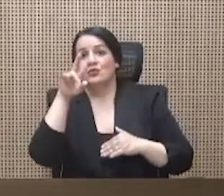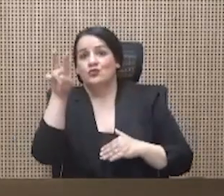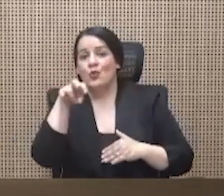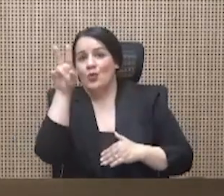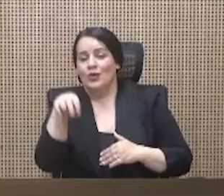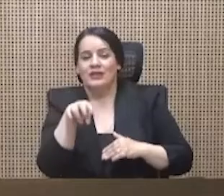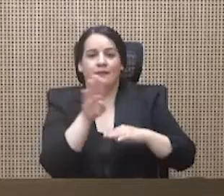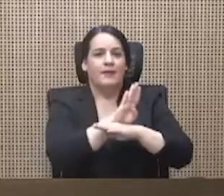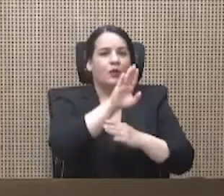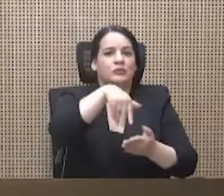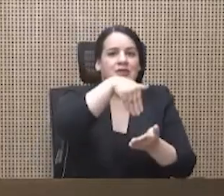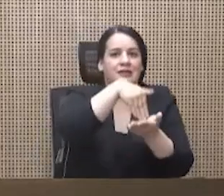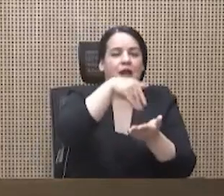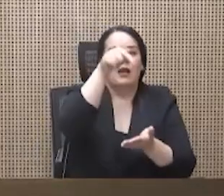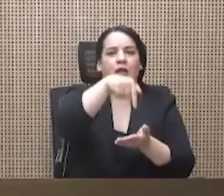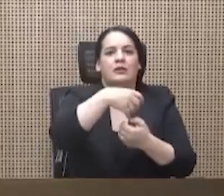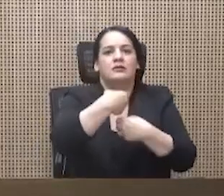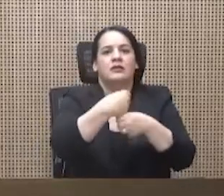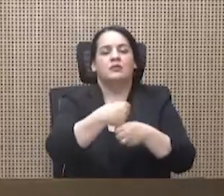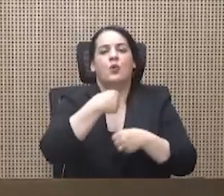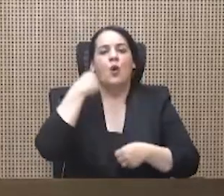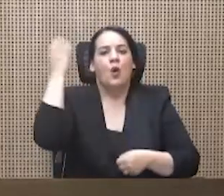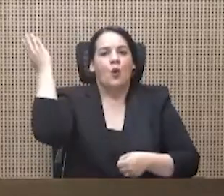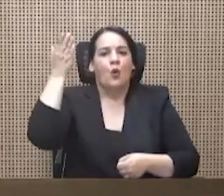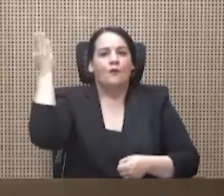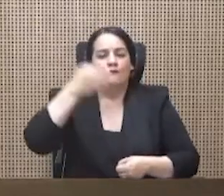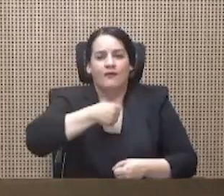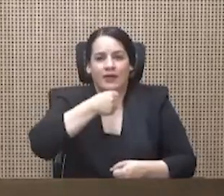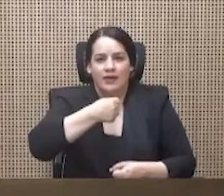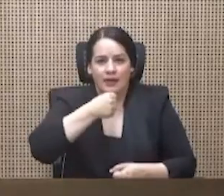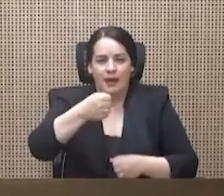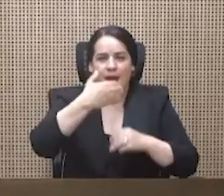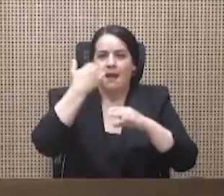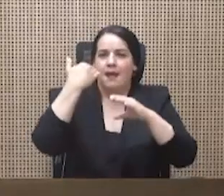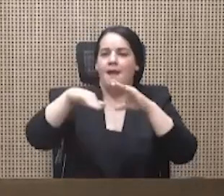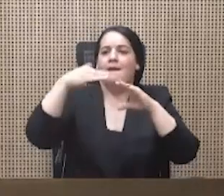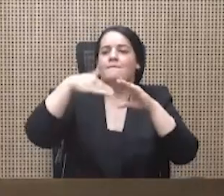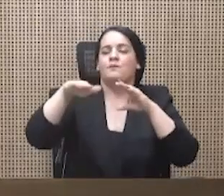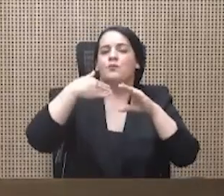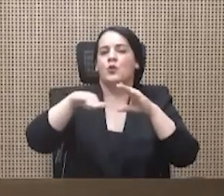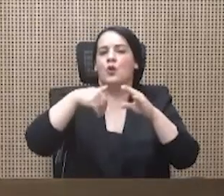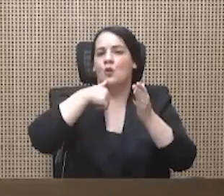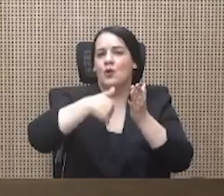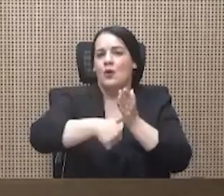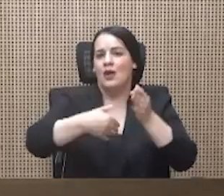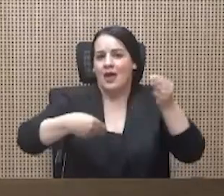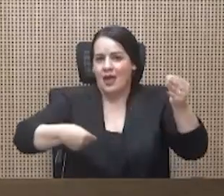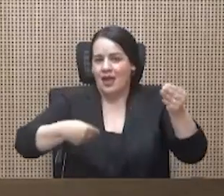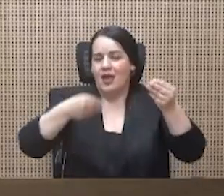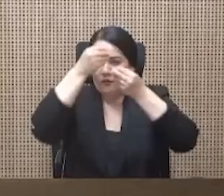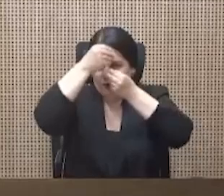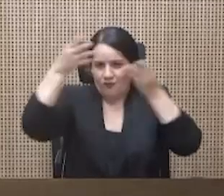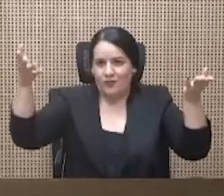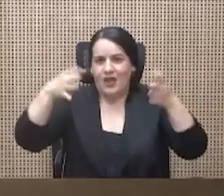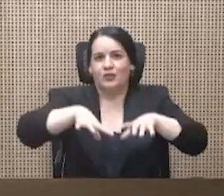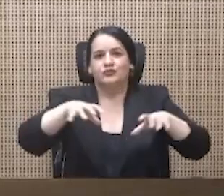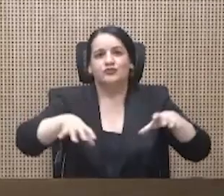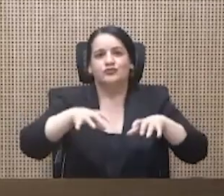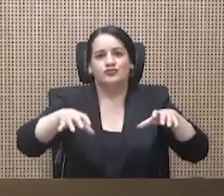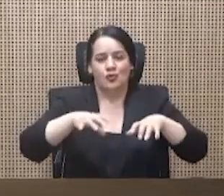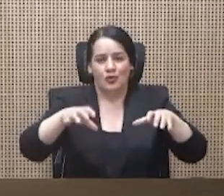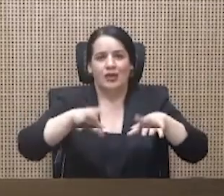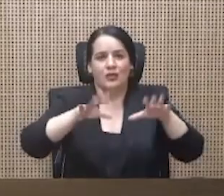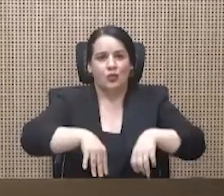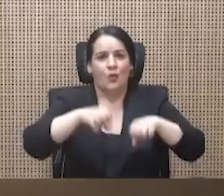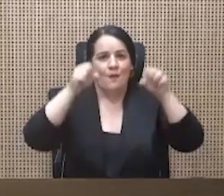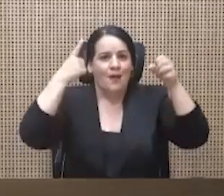Banco Central se realizaron conferencias de prensa, se envió comunicados anunciando las acciones que se iban a tomar para revertir